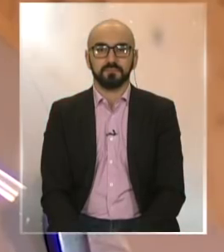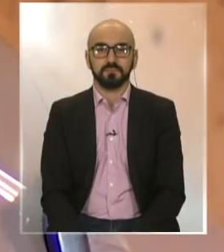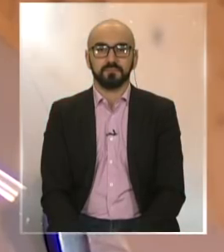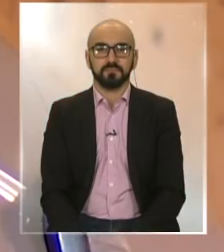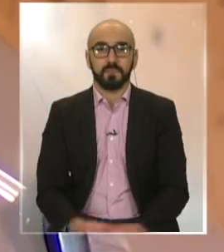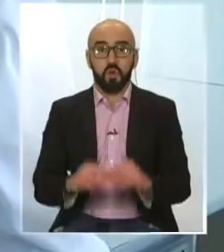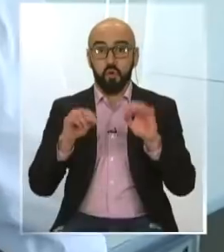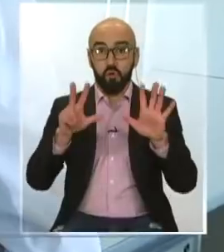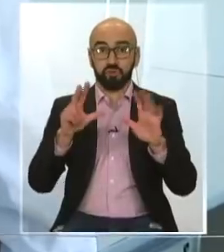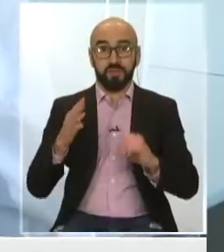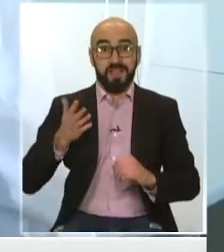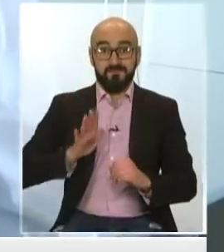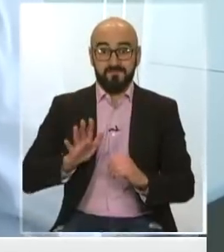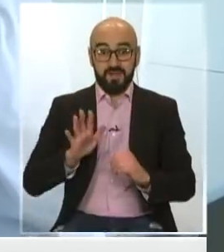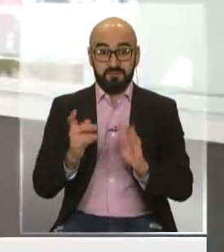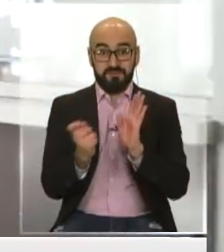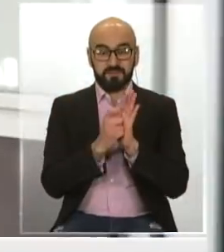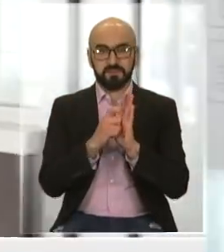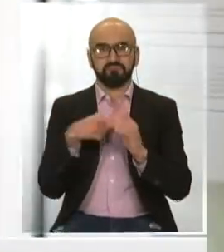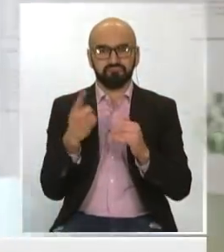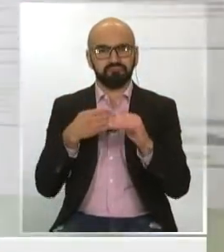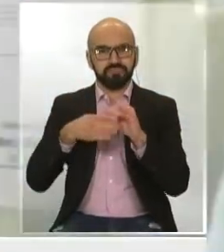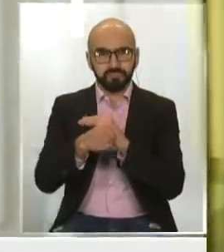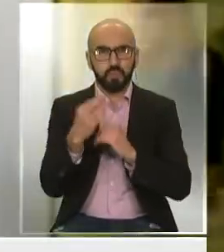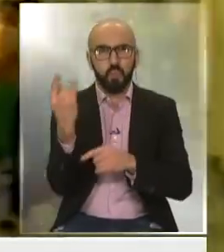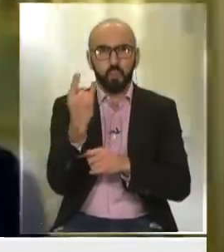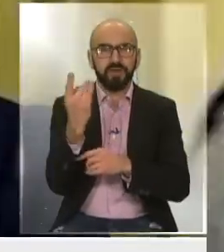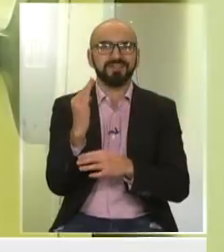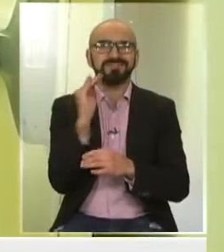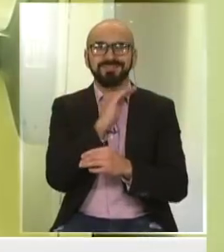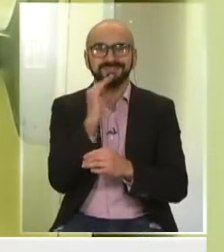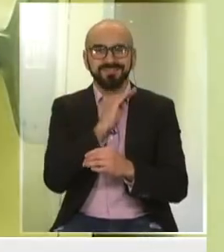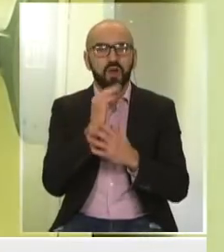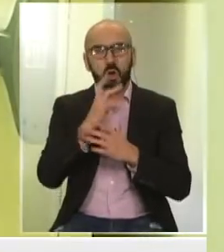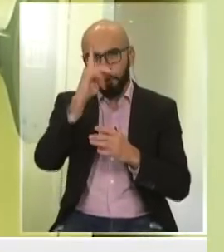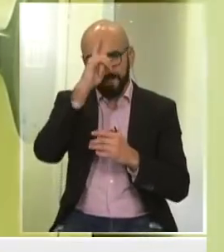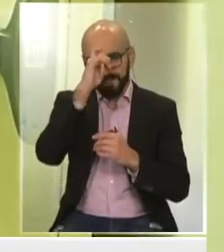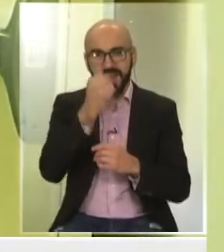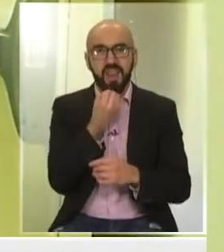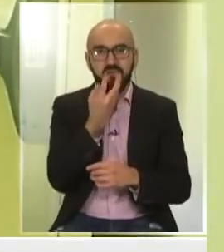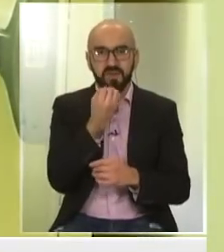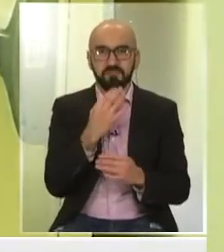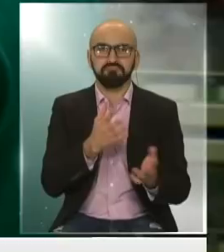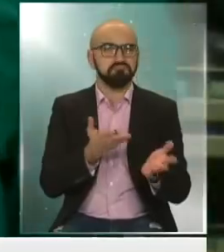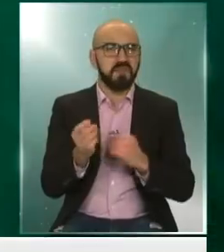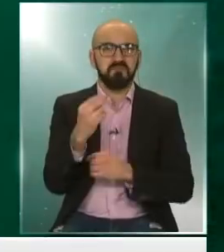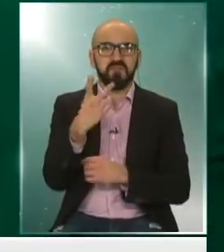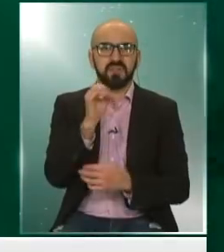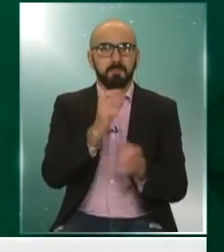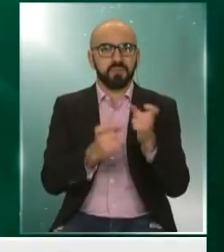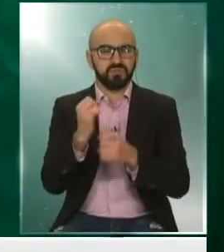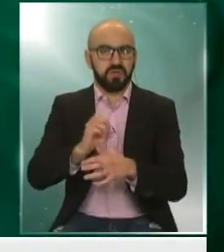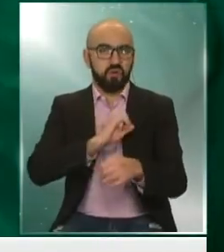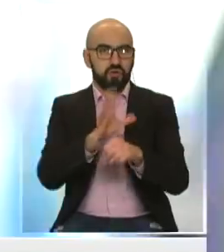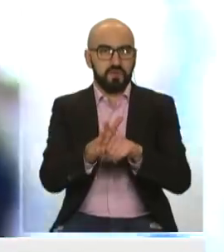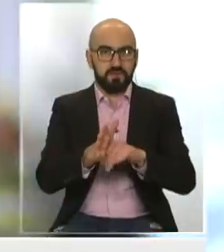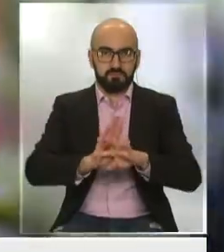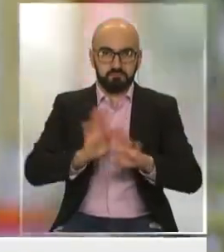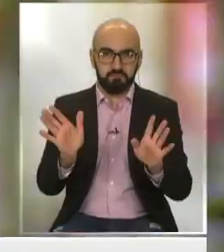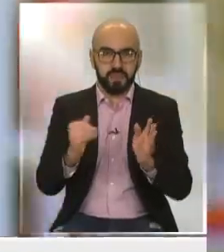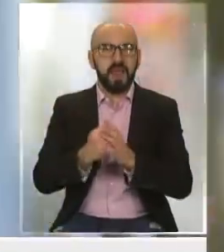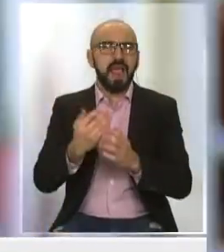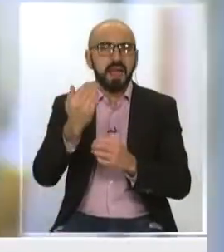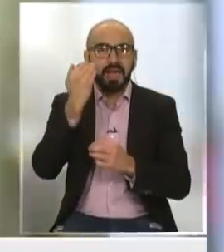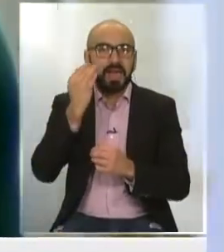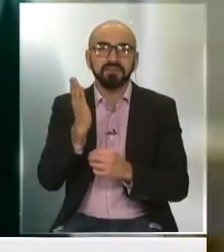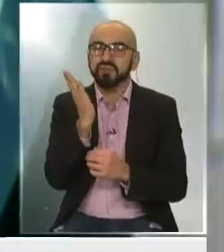El 8 de abril ingresamos a la urgencia del Hospital de la Florida. Apenas había 20 personas contagiadas de coronavirus y casi